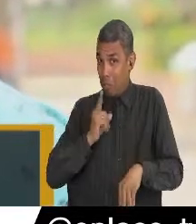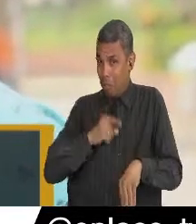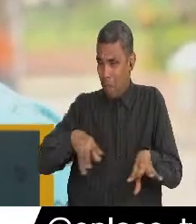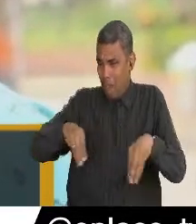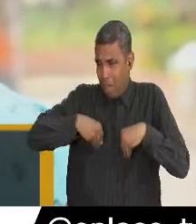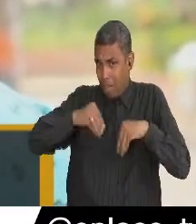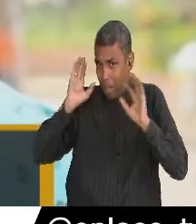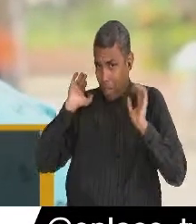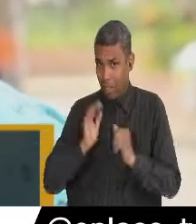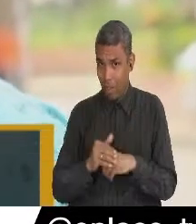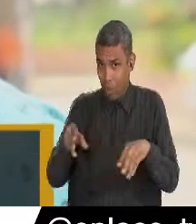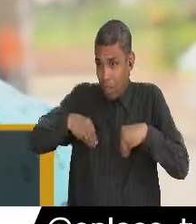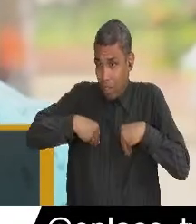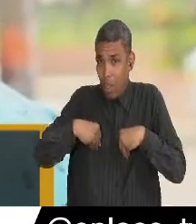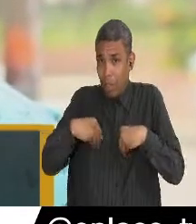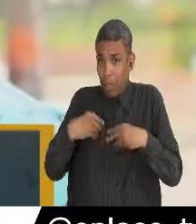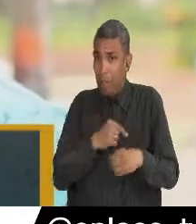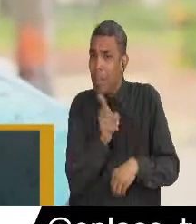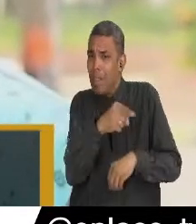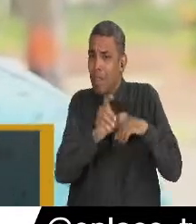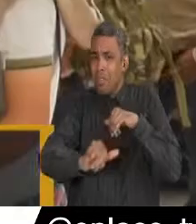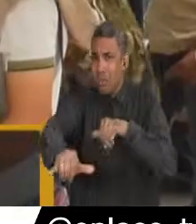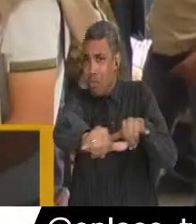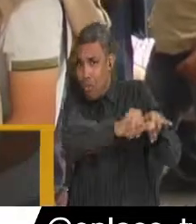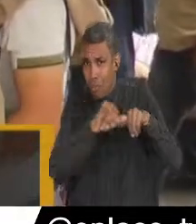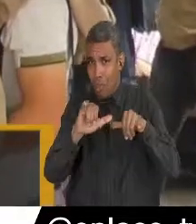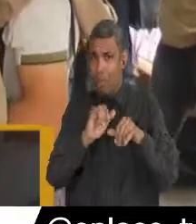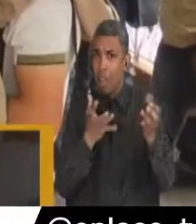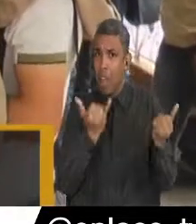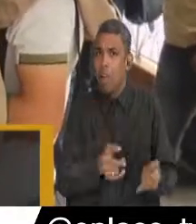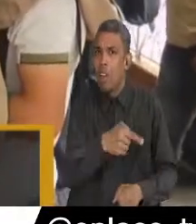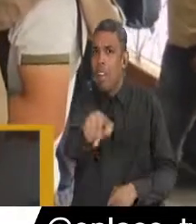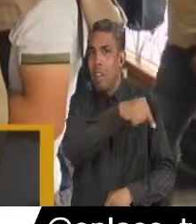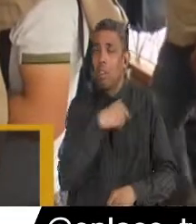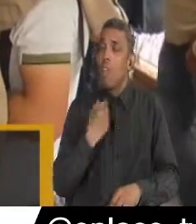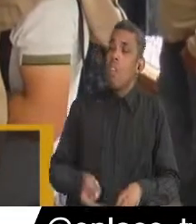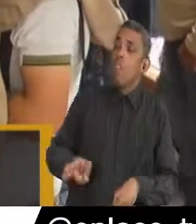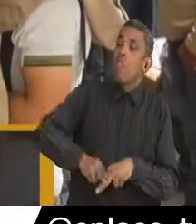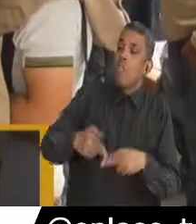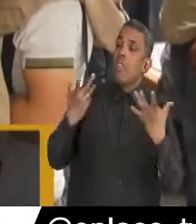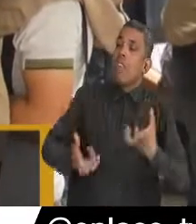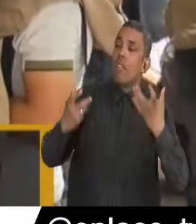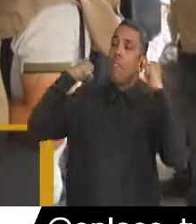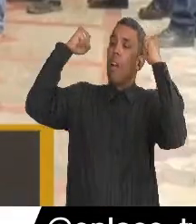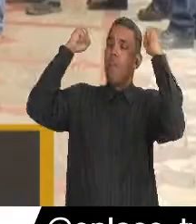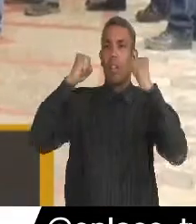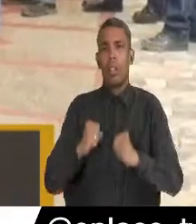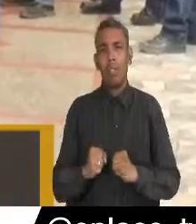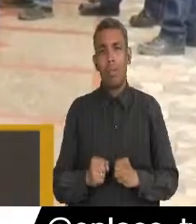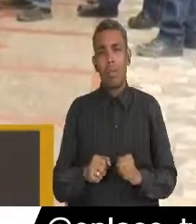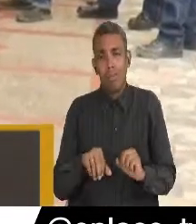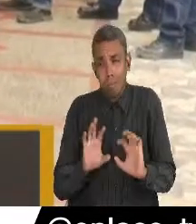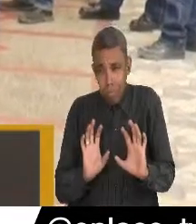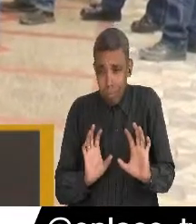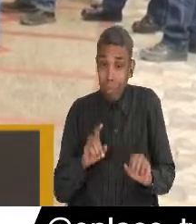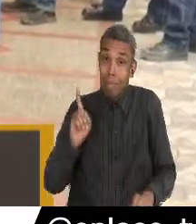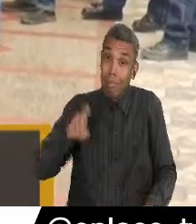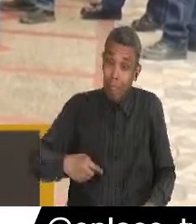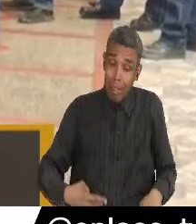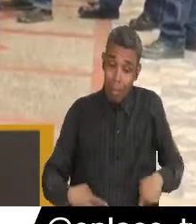llevan ya en parálisis ustedes? Ya vamos para la segunda quincena en la misma cuestión, y ir y sentarnos allá y nadie ha respuesta de nada. Entonces